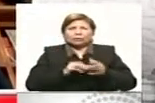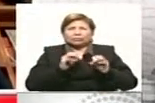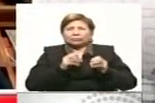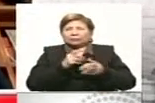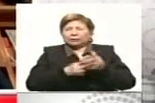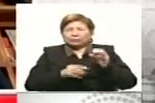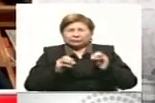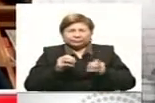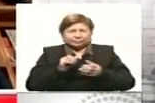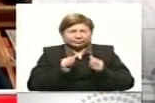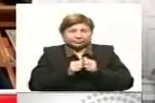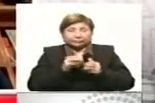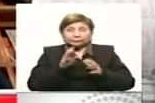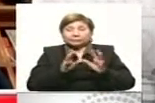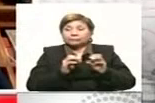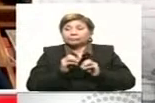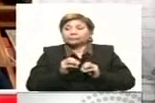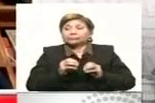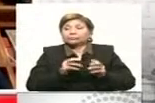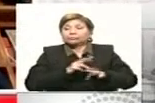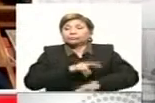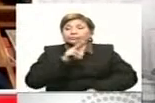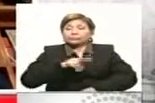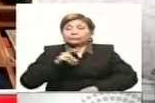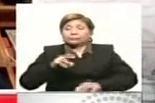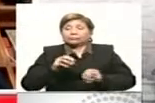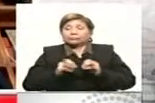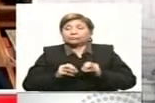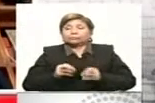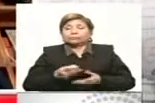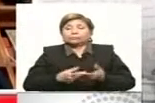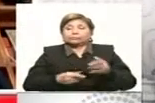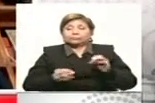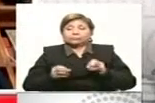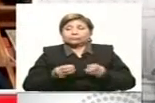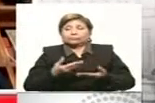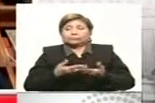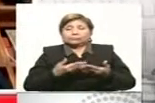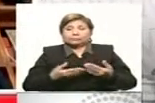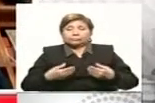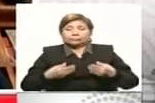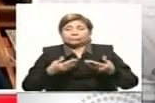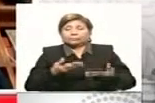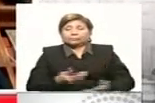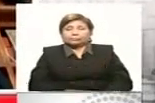en La Libertad, en la región norte y en el país. Creo que usted tiene un gran reto